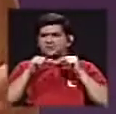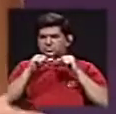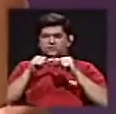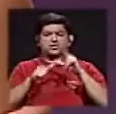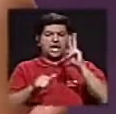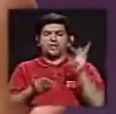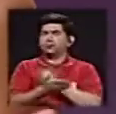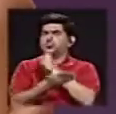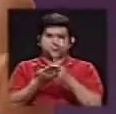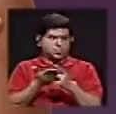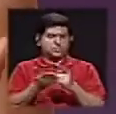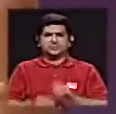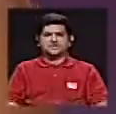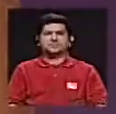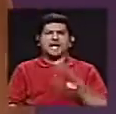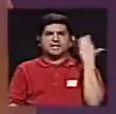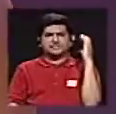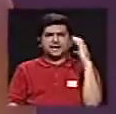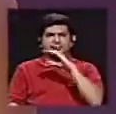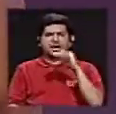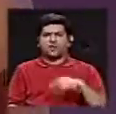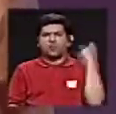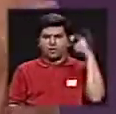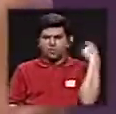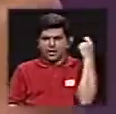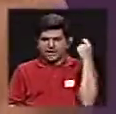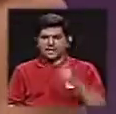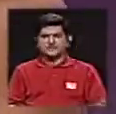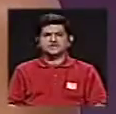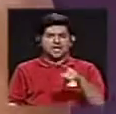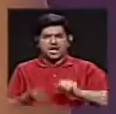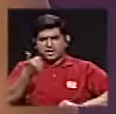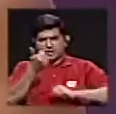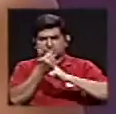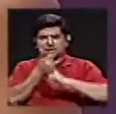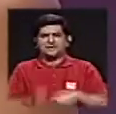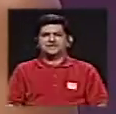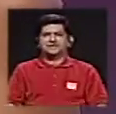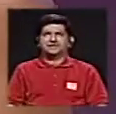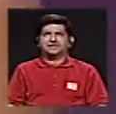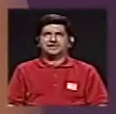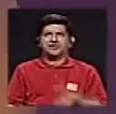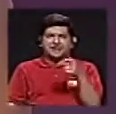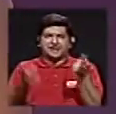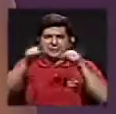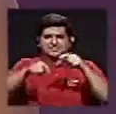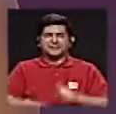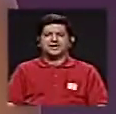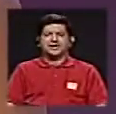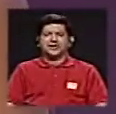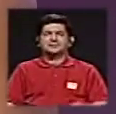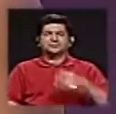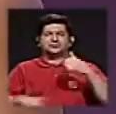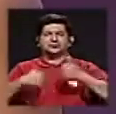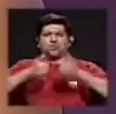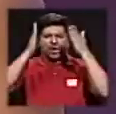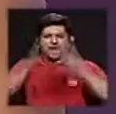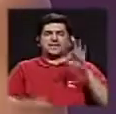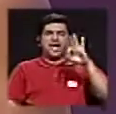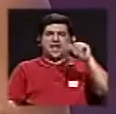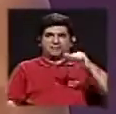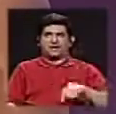dos provincias por lo menos en cartago y en guanacaste y va a apoyar las candidaturas del frente a mí y yo creo